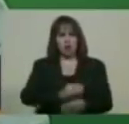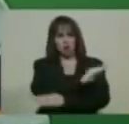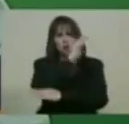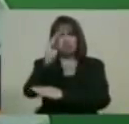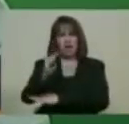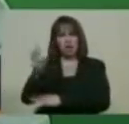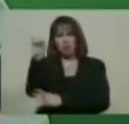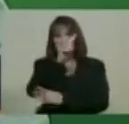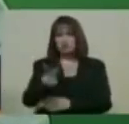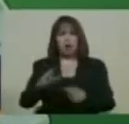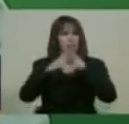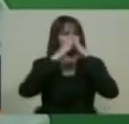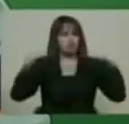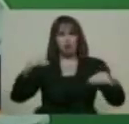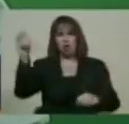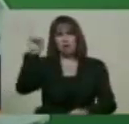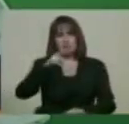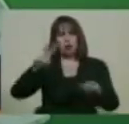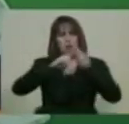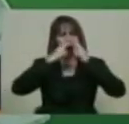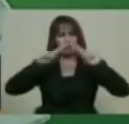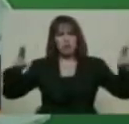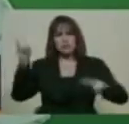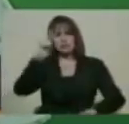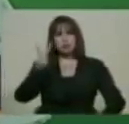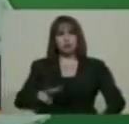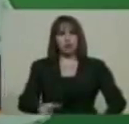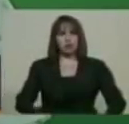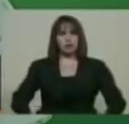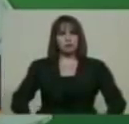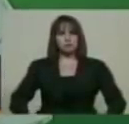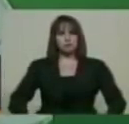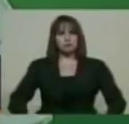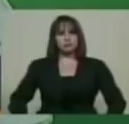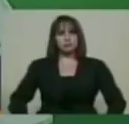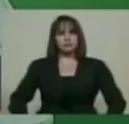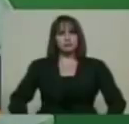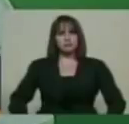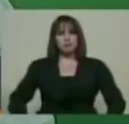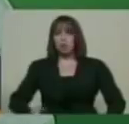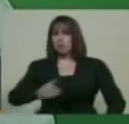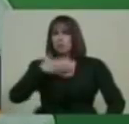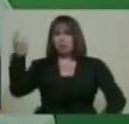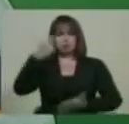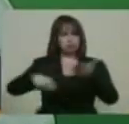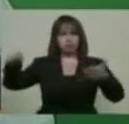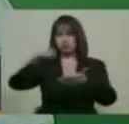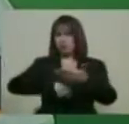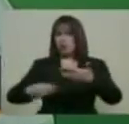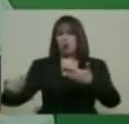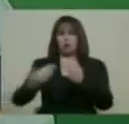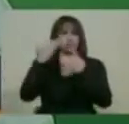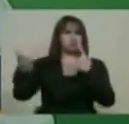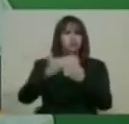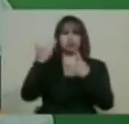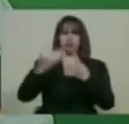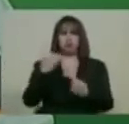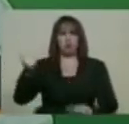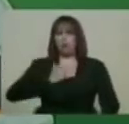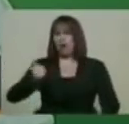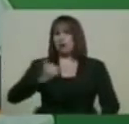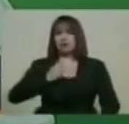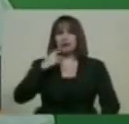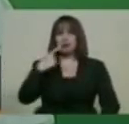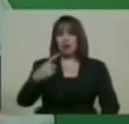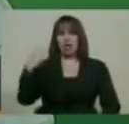del territorio nacional y la paz en territorio de Venezuela. Y para poder anular cualquier provocación o incidente que